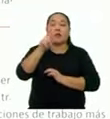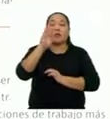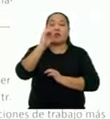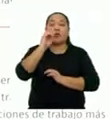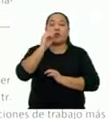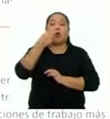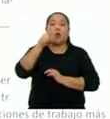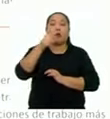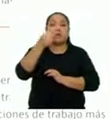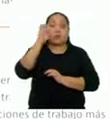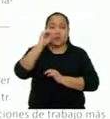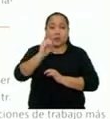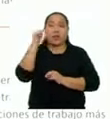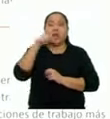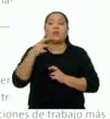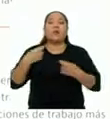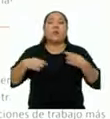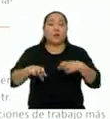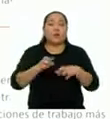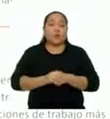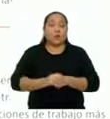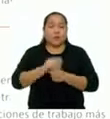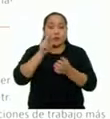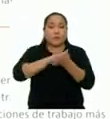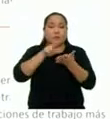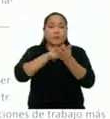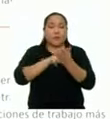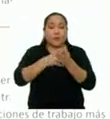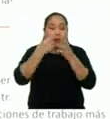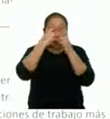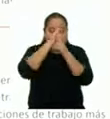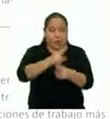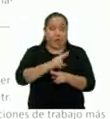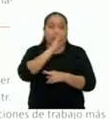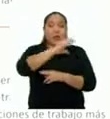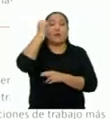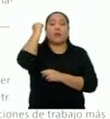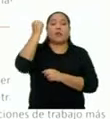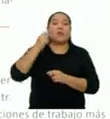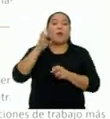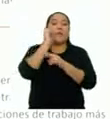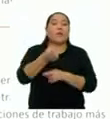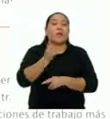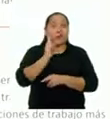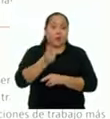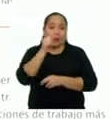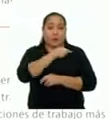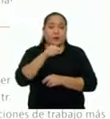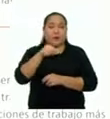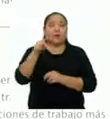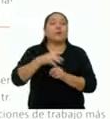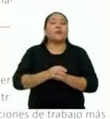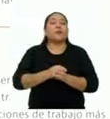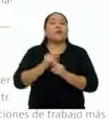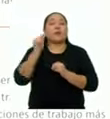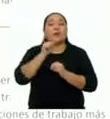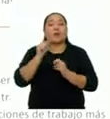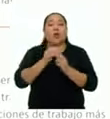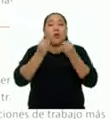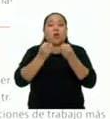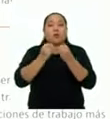31.11.0, la cual permitió garantizar los derechos laborales de dichos trabajadores, prohibir la intermediación laboral y tercerización de